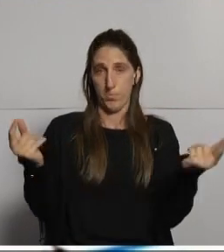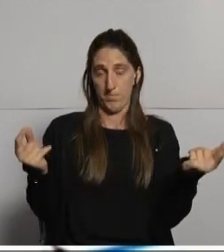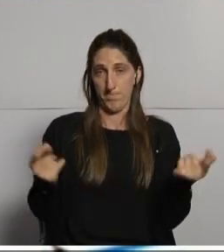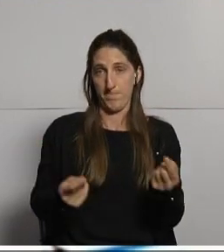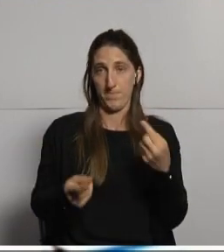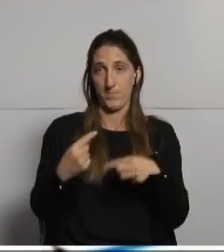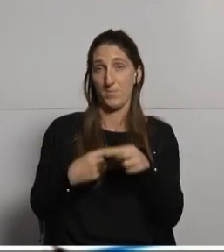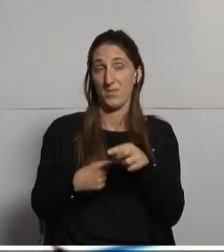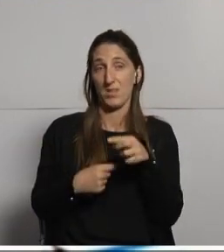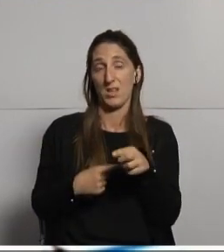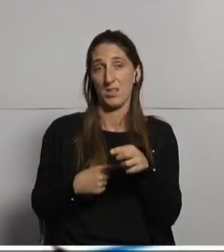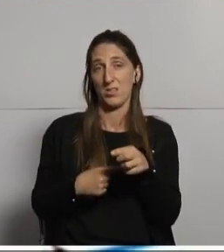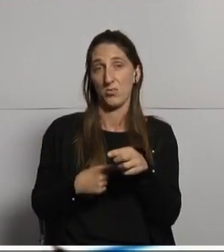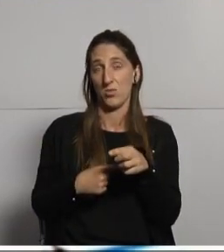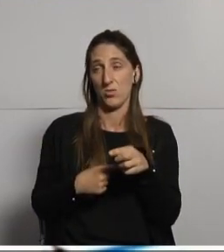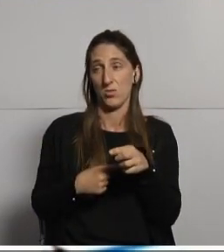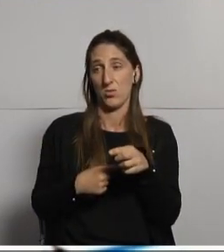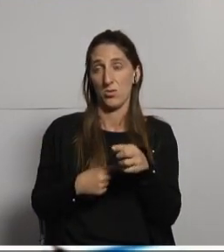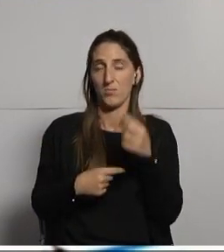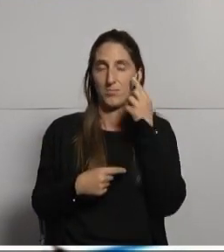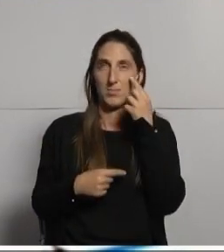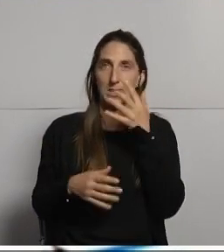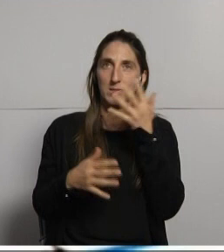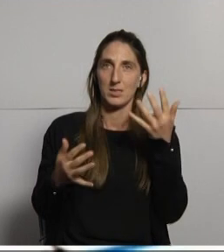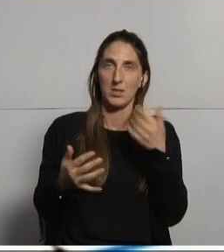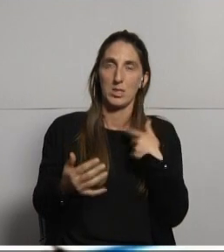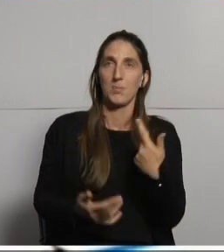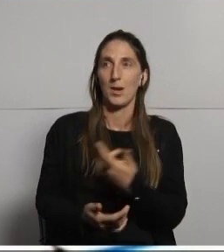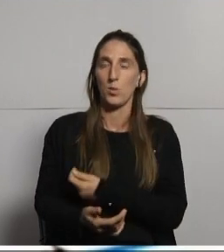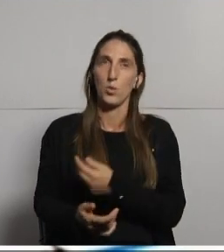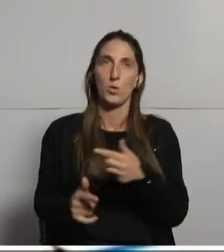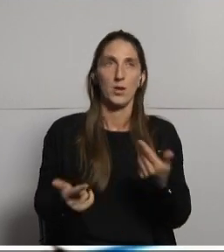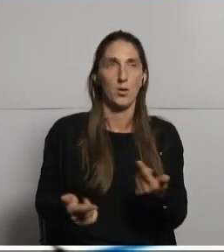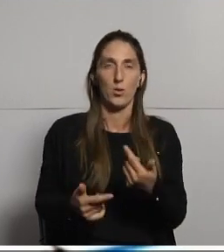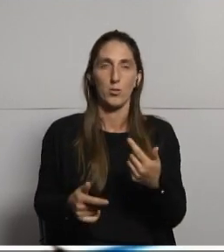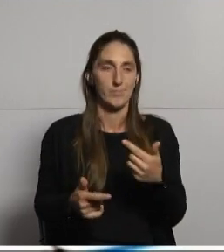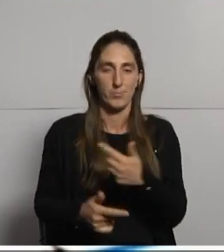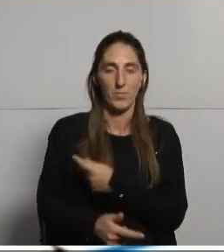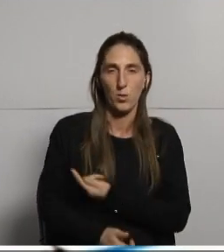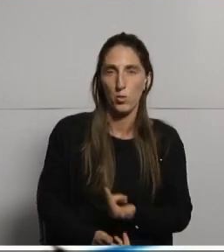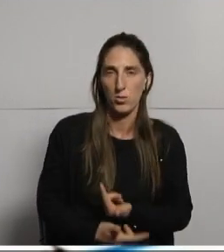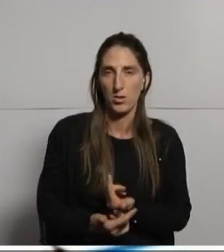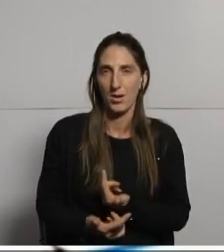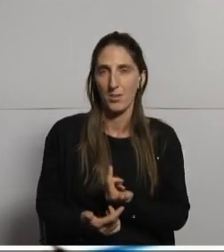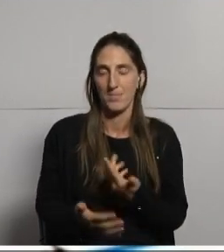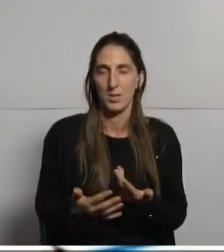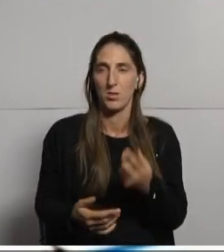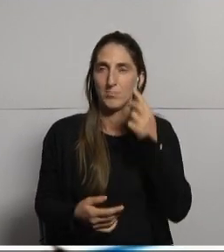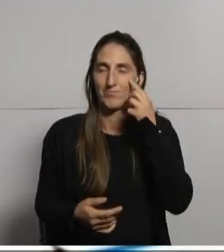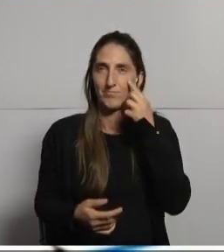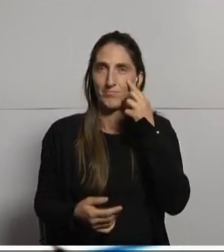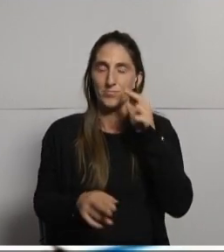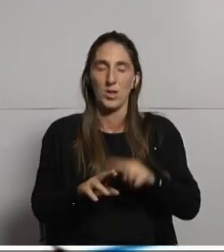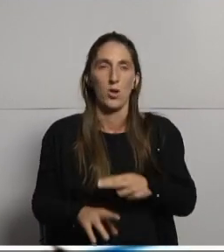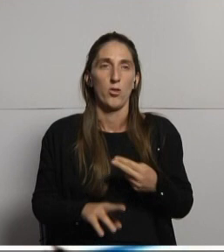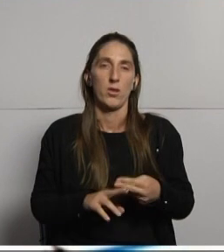esto nos lleva de alguna forma a pensar, bueno, ya sea con vacuna o sin vacuna, como sea, pero a repensarnos